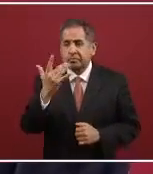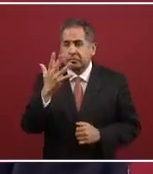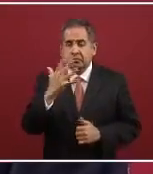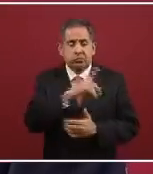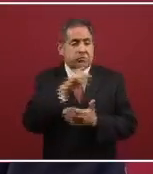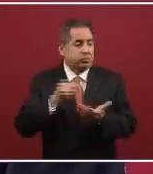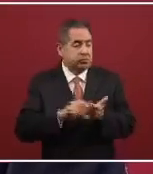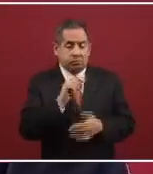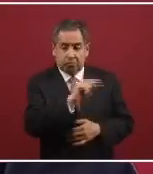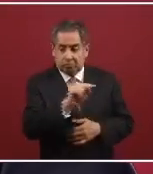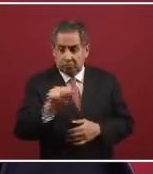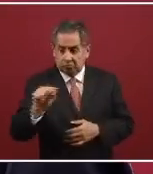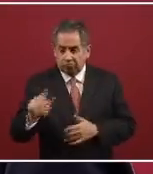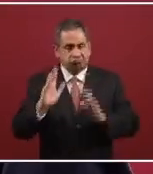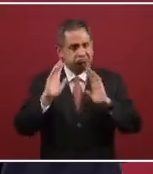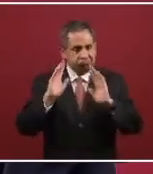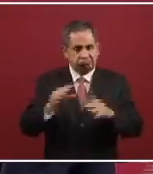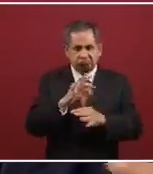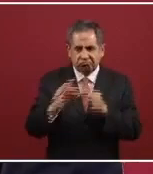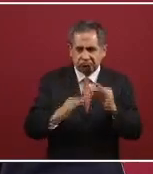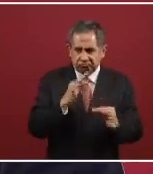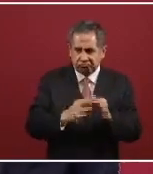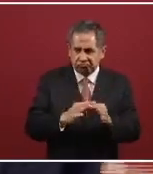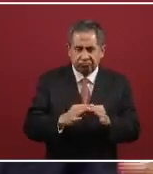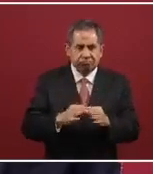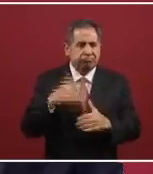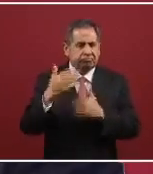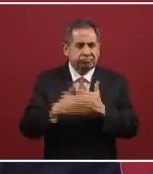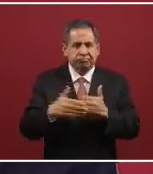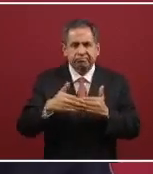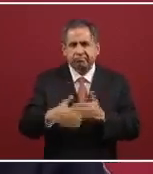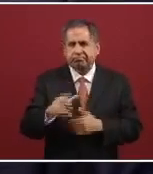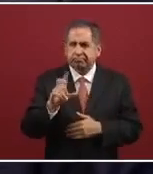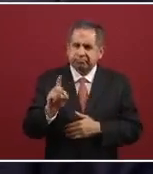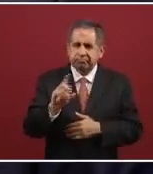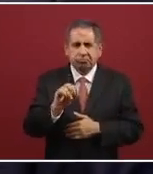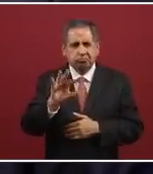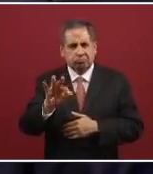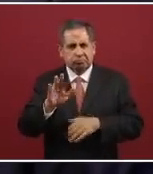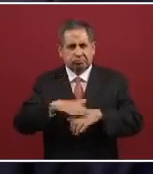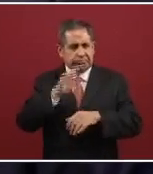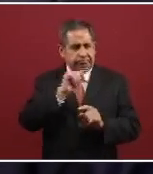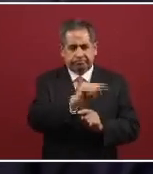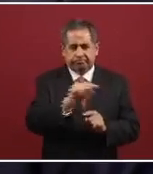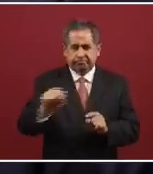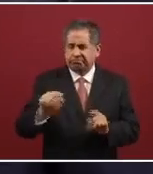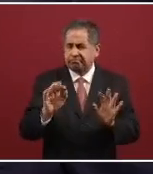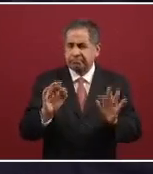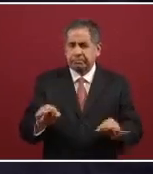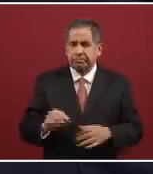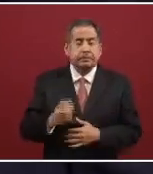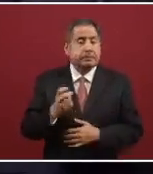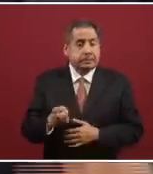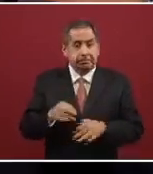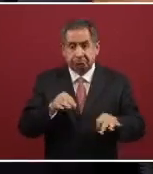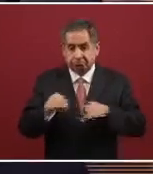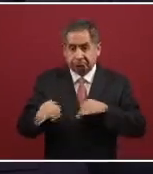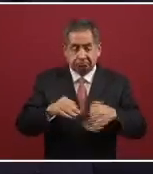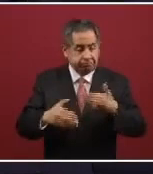frentes y se van a abrir 30, 40 más. Y ahí están